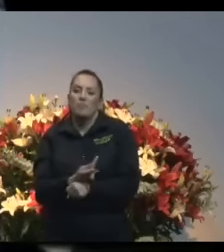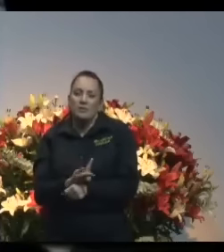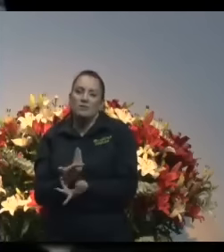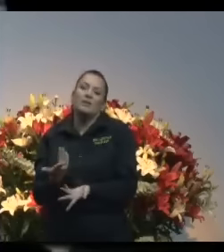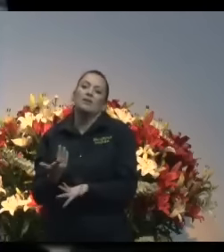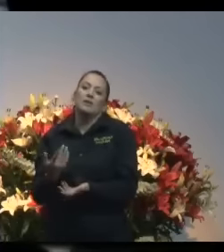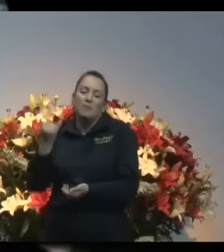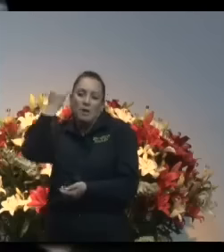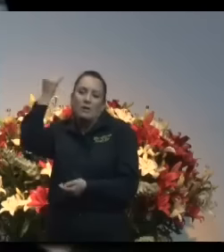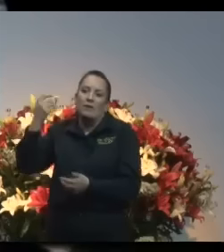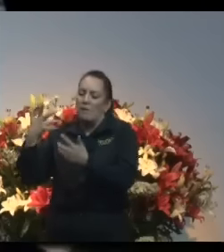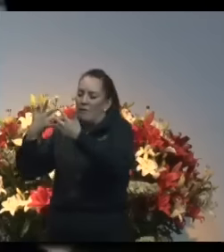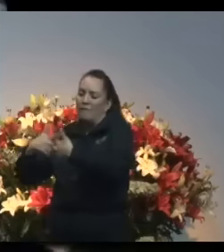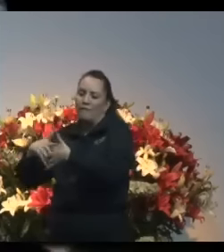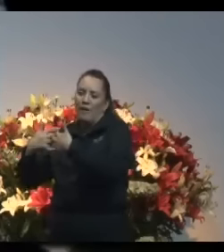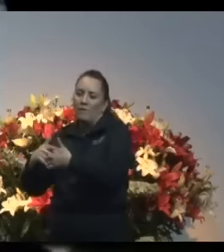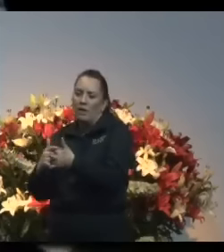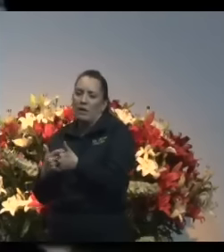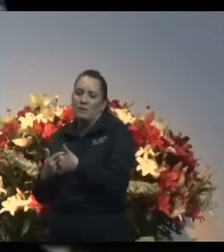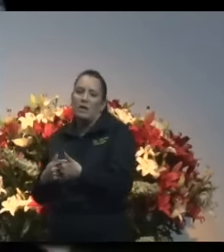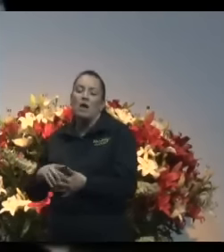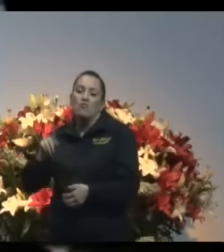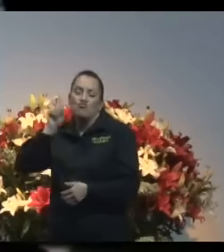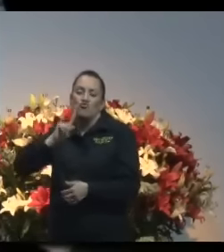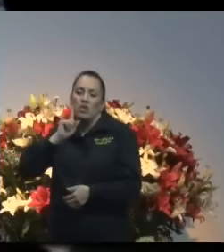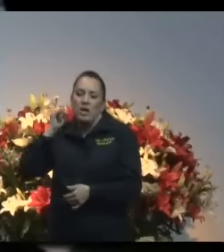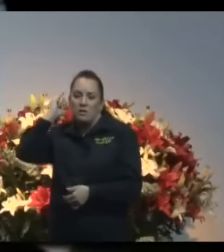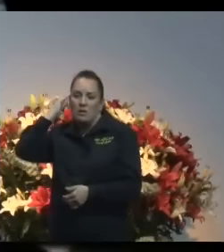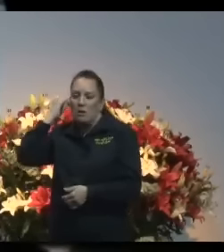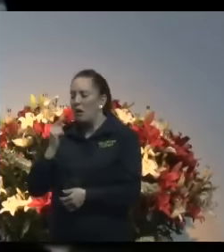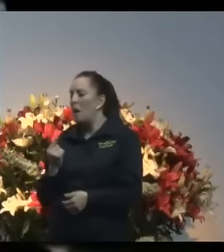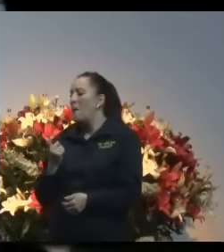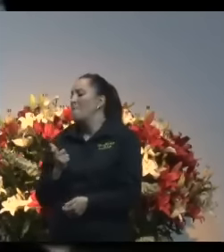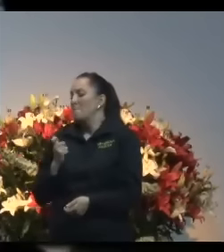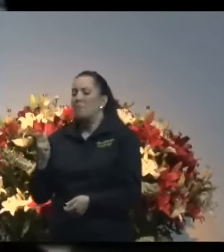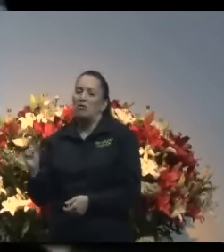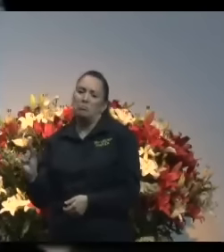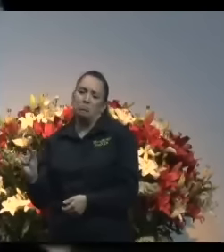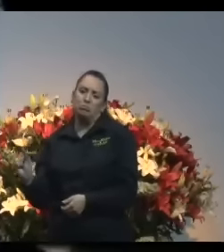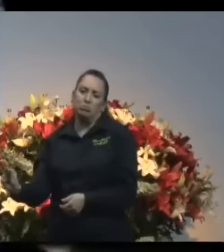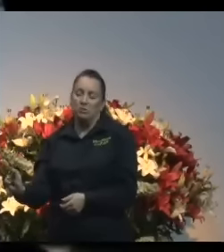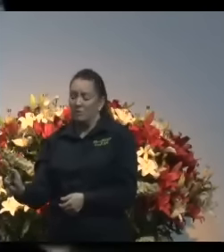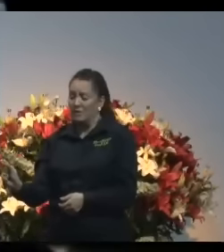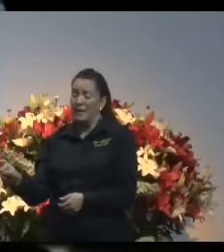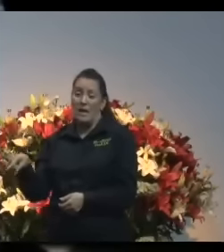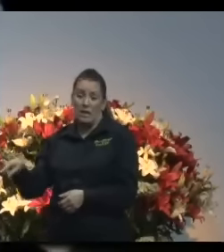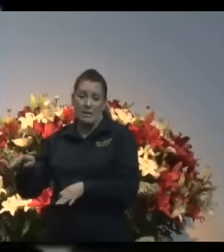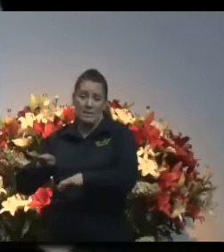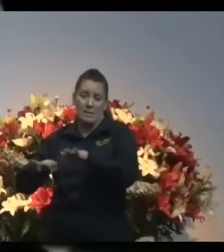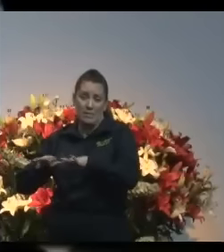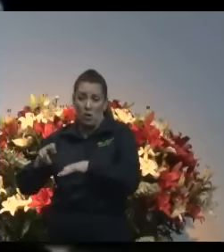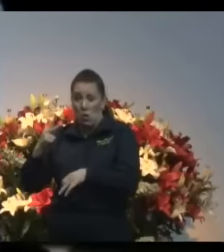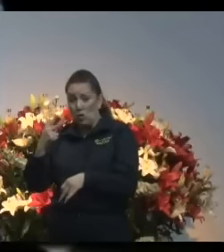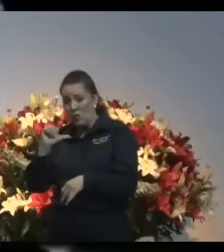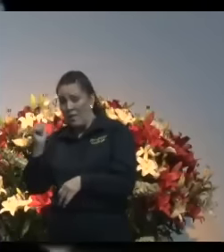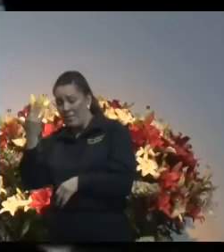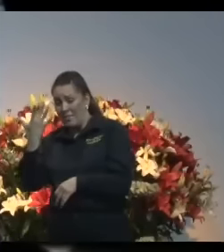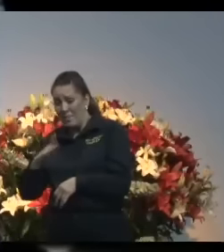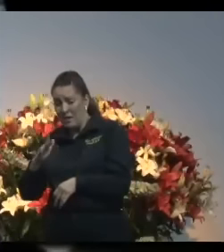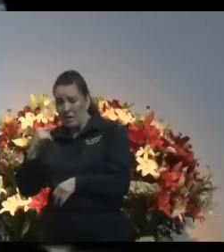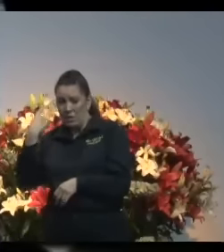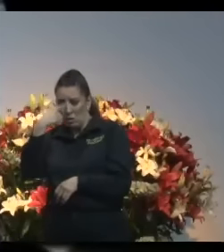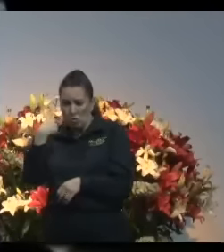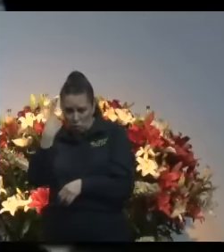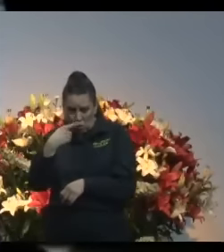mujeres indígenas pagándoles el salario mínimo, teniéndolas trabajando 8 o 10 horas sin